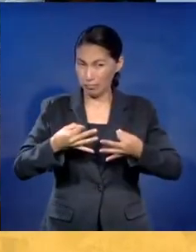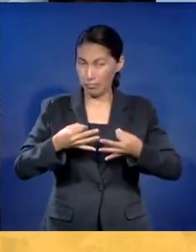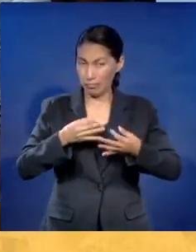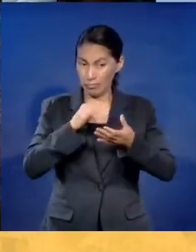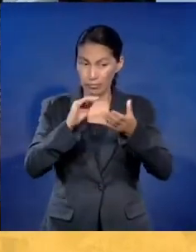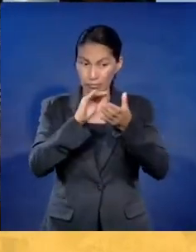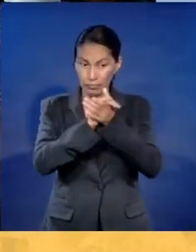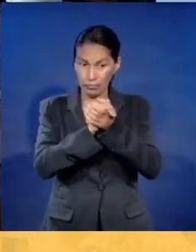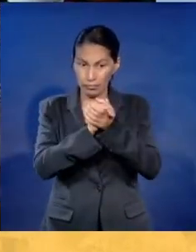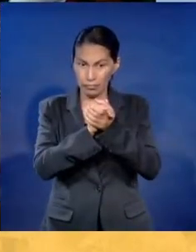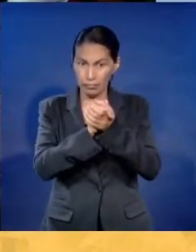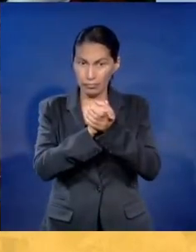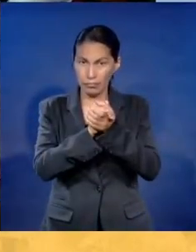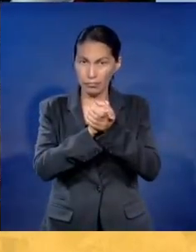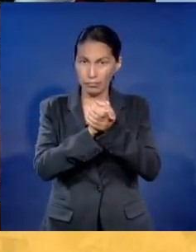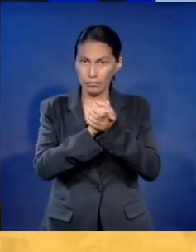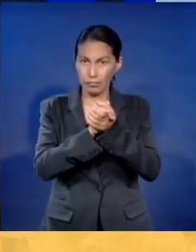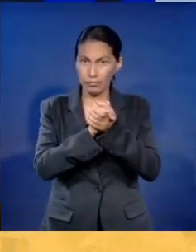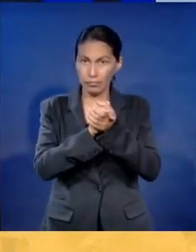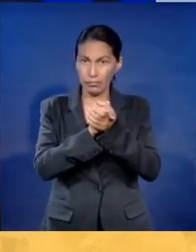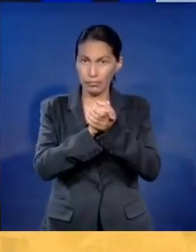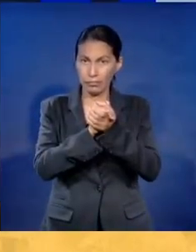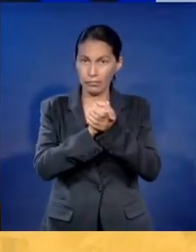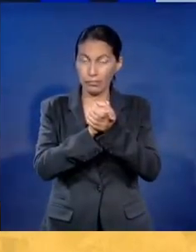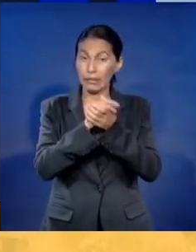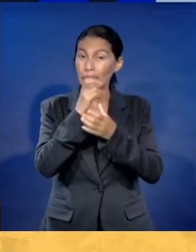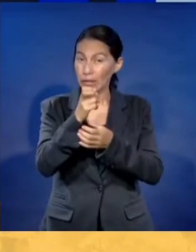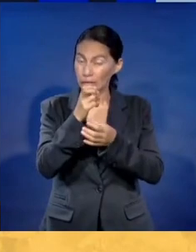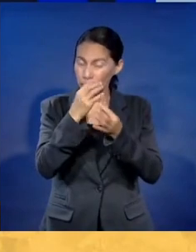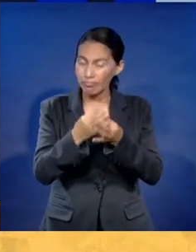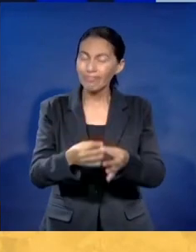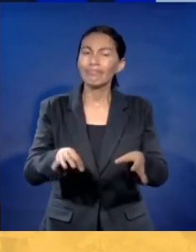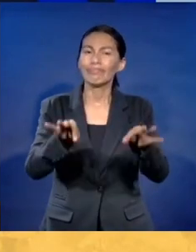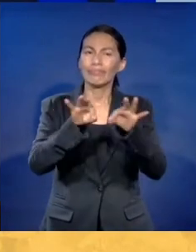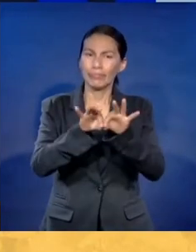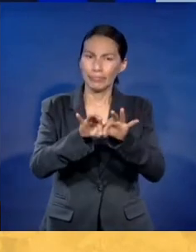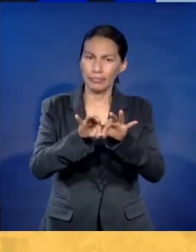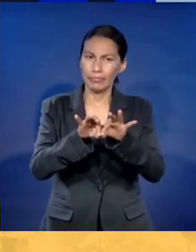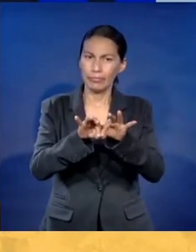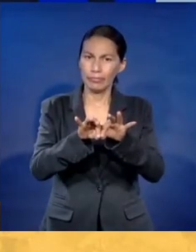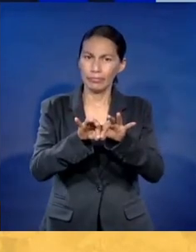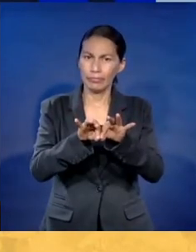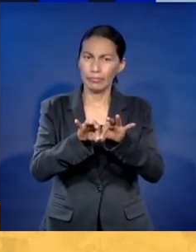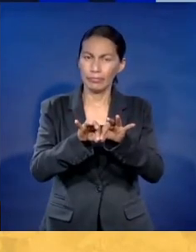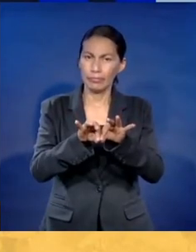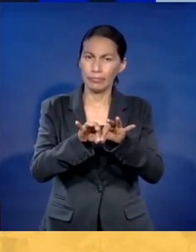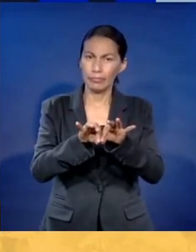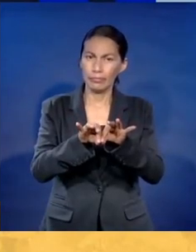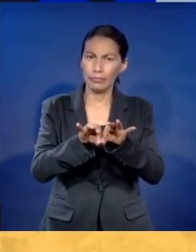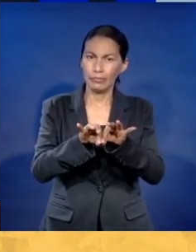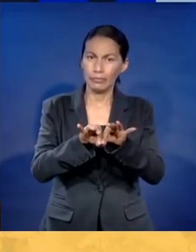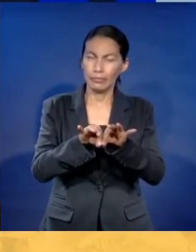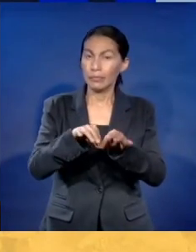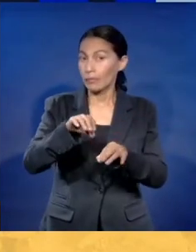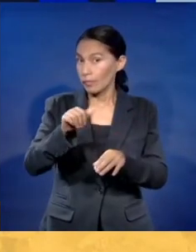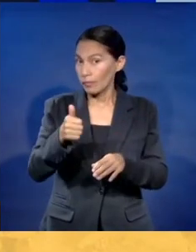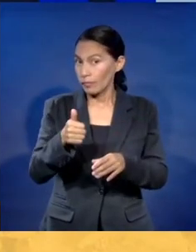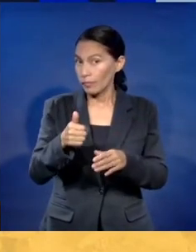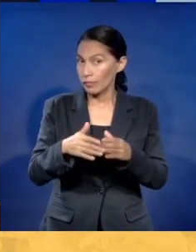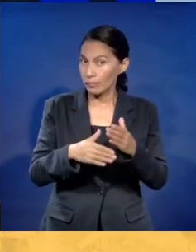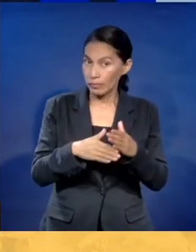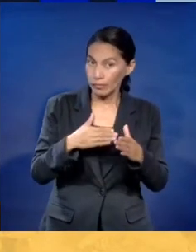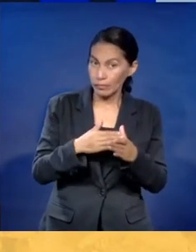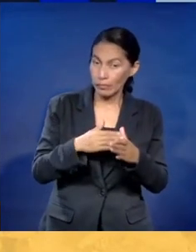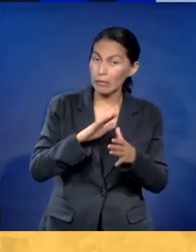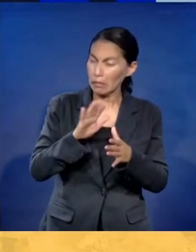no es una opción es importante Pero hay otro elemento que nos va a ayudar mucho Ya cuando